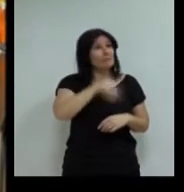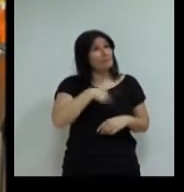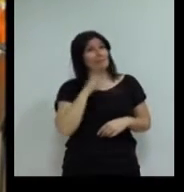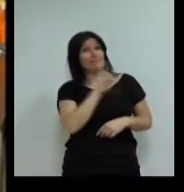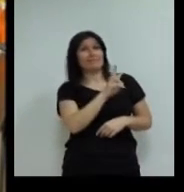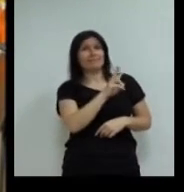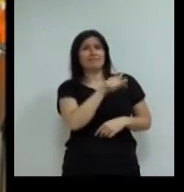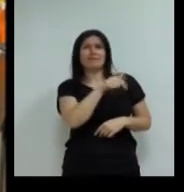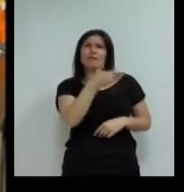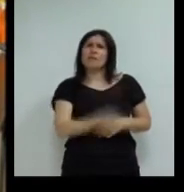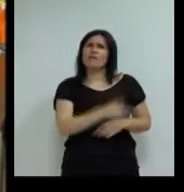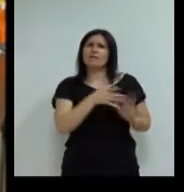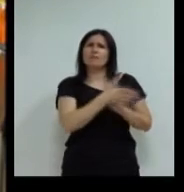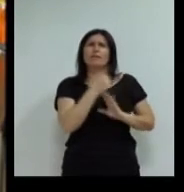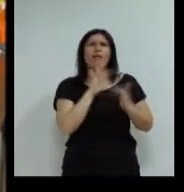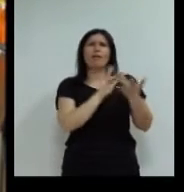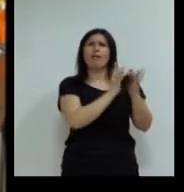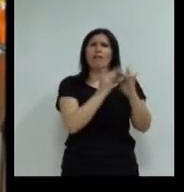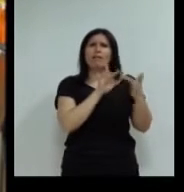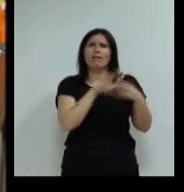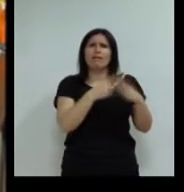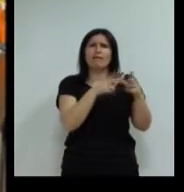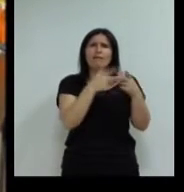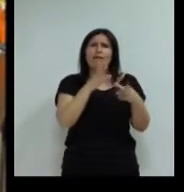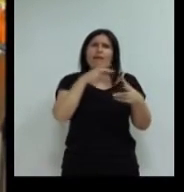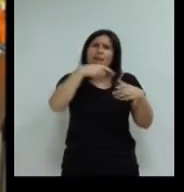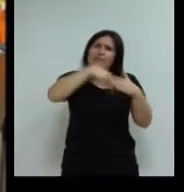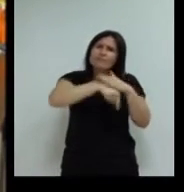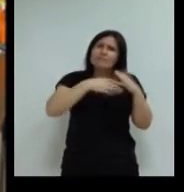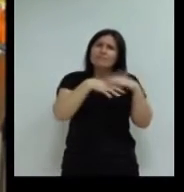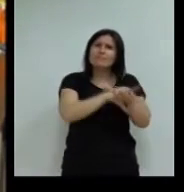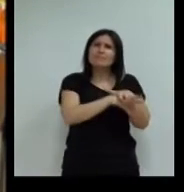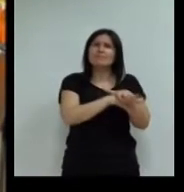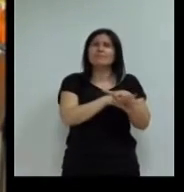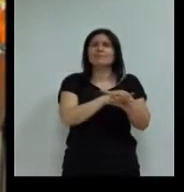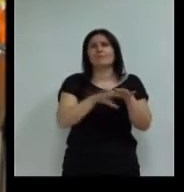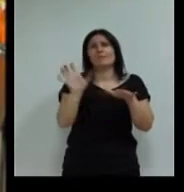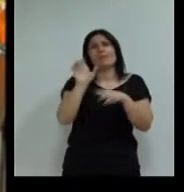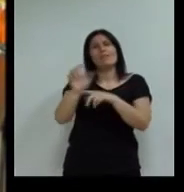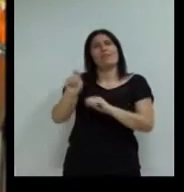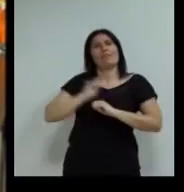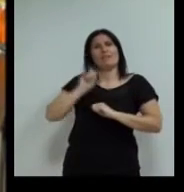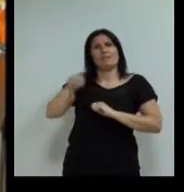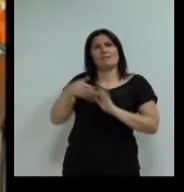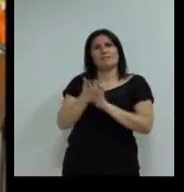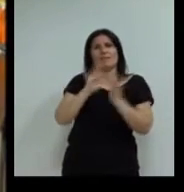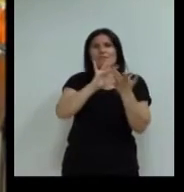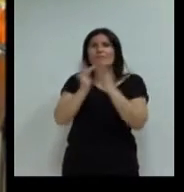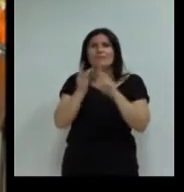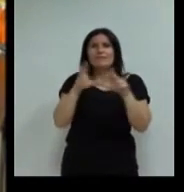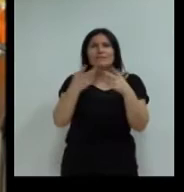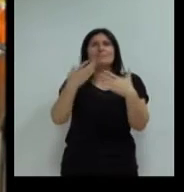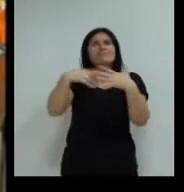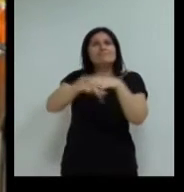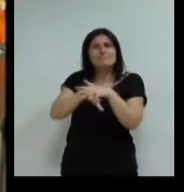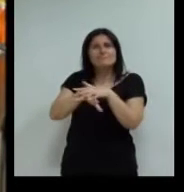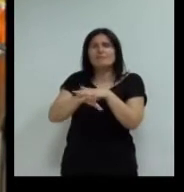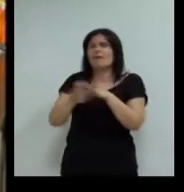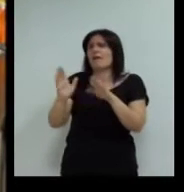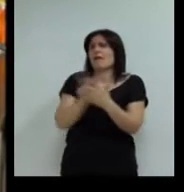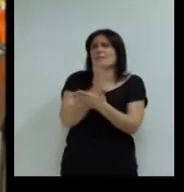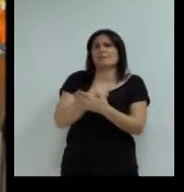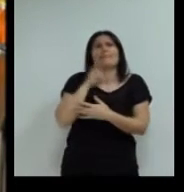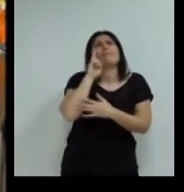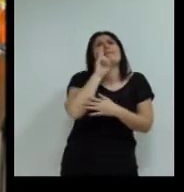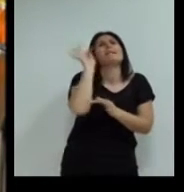esa socialización te la permite el cine por encima, estar al día, la sensación de actualidad, etcétera, por encima de otros